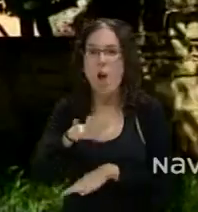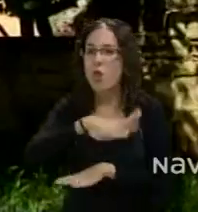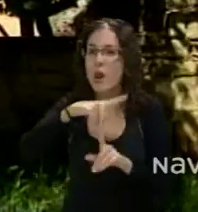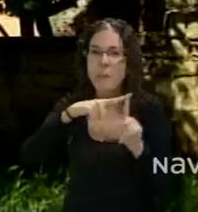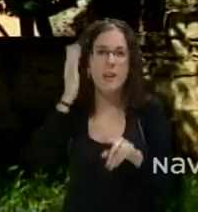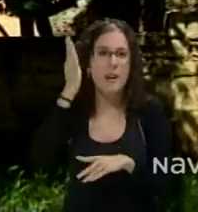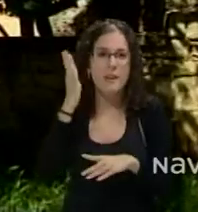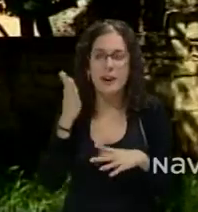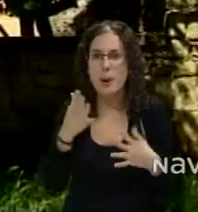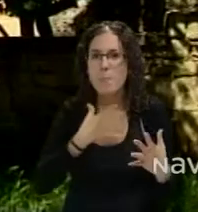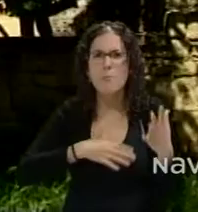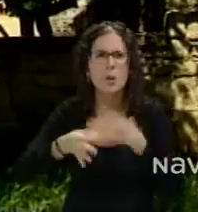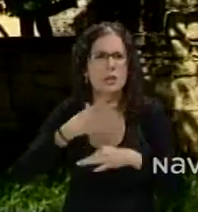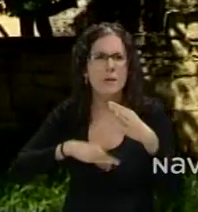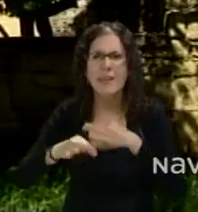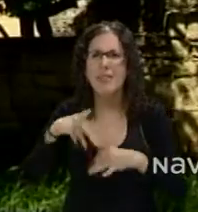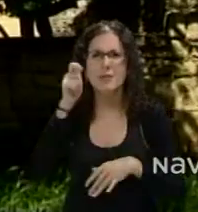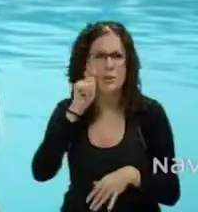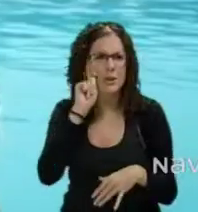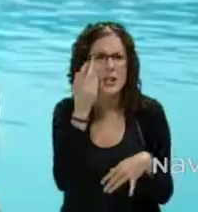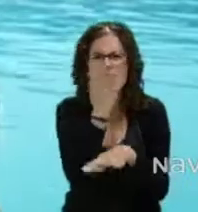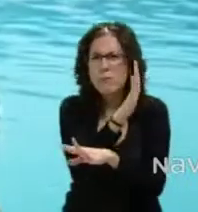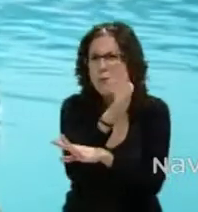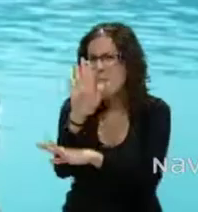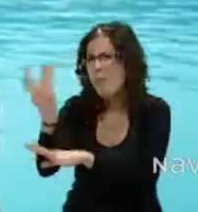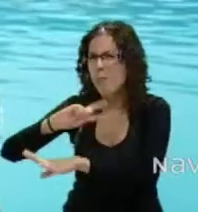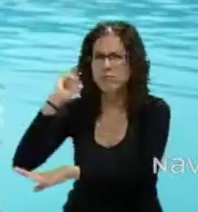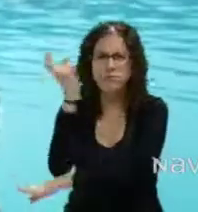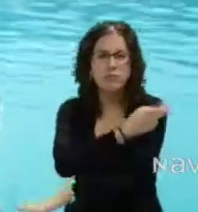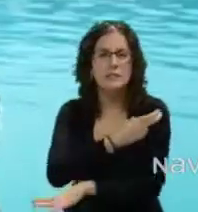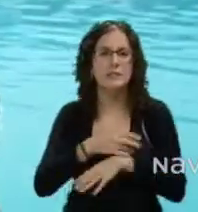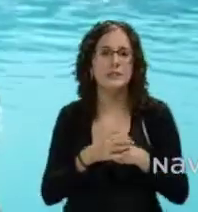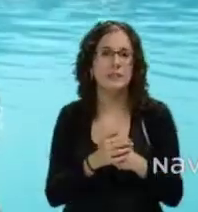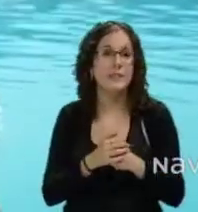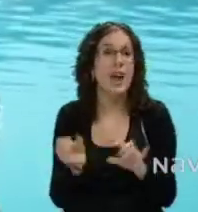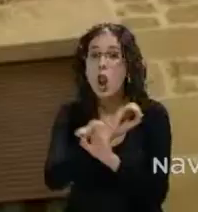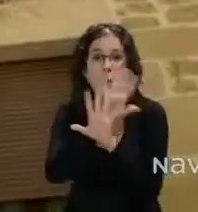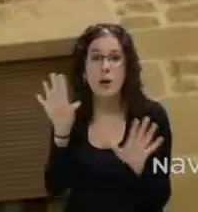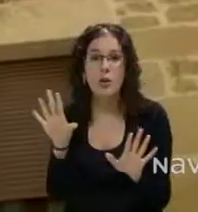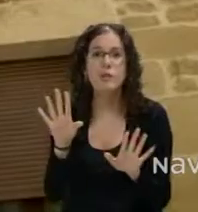Navarra ofrece una oferta turística muy interesante y, como te digo, lo mejor, el